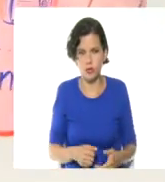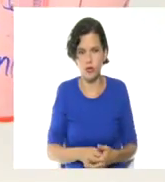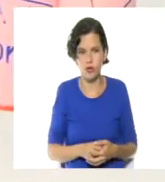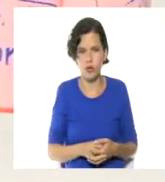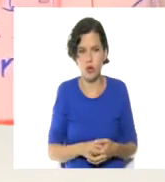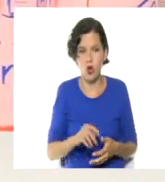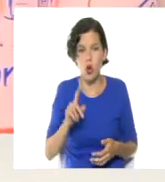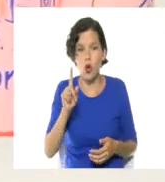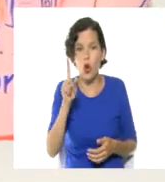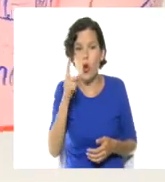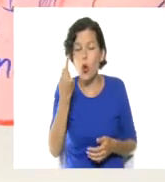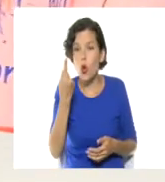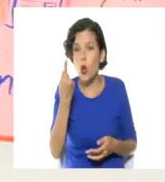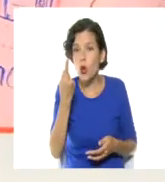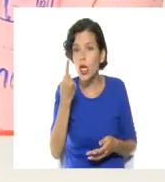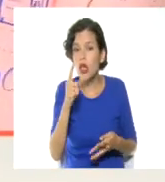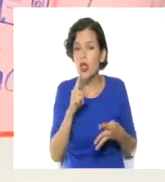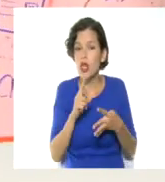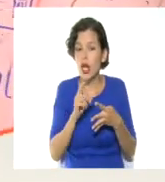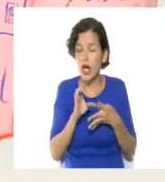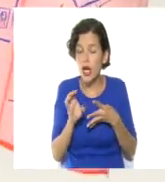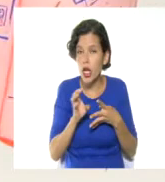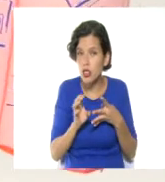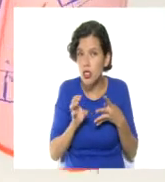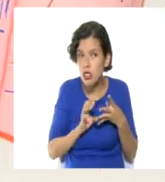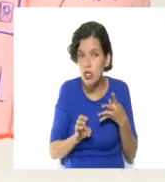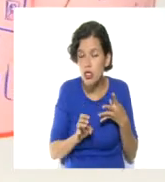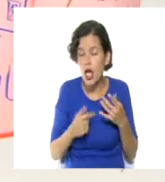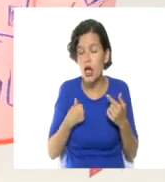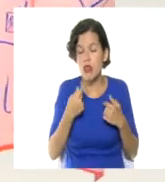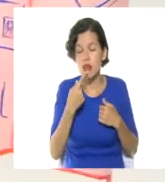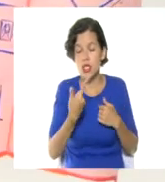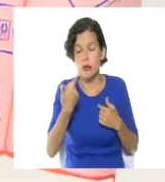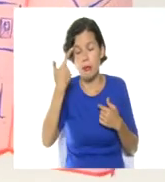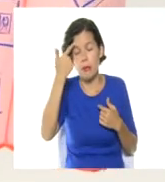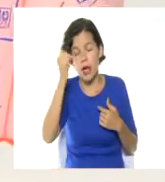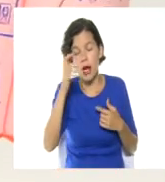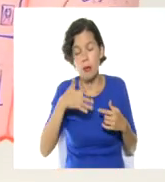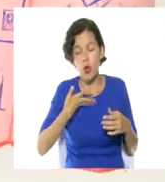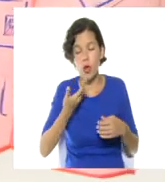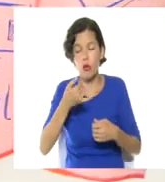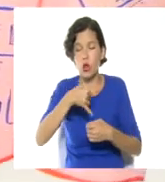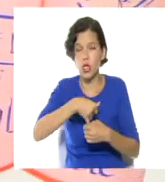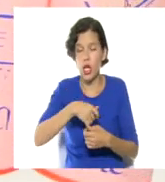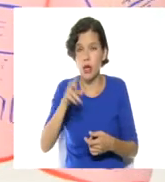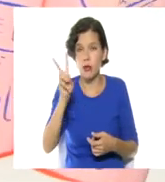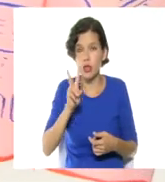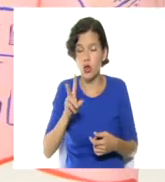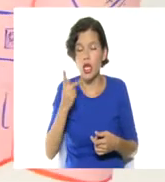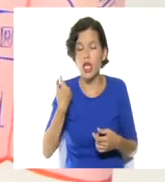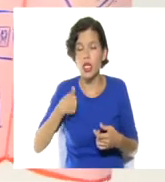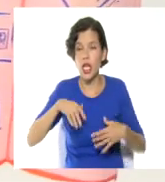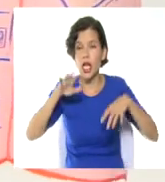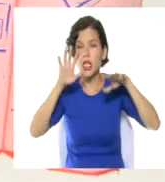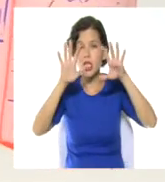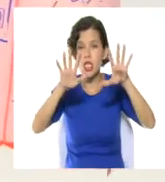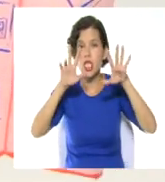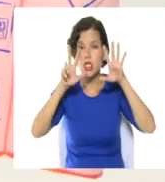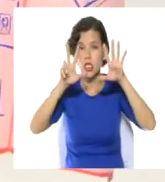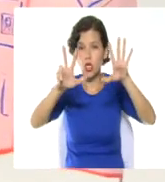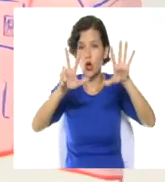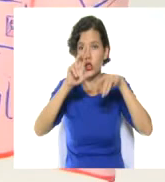Uno de los requisitos para poder sufragar en Venezuela es que seas mayor de edad, es decir, que